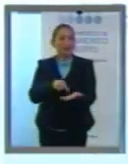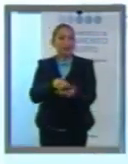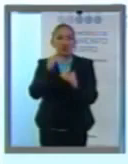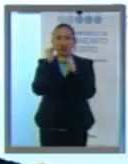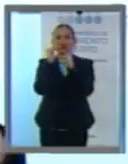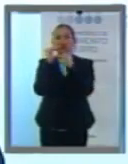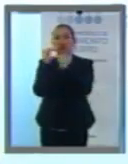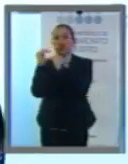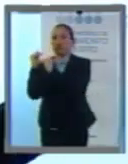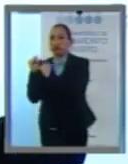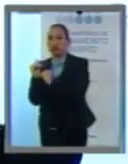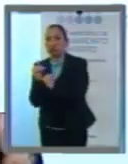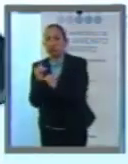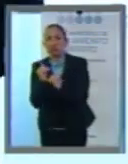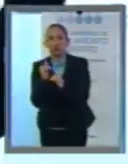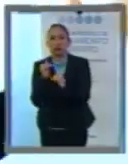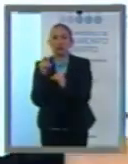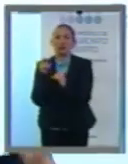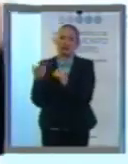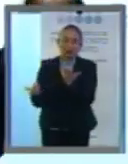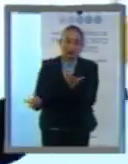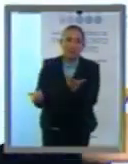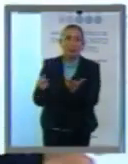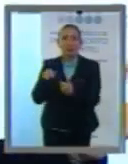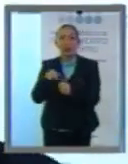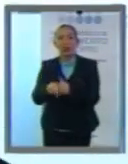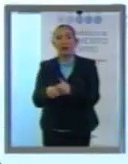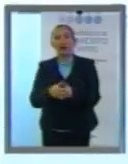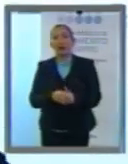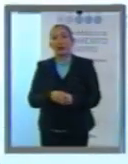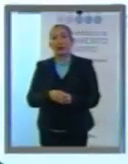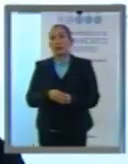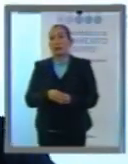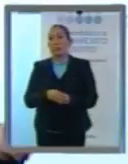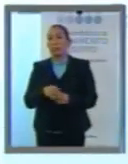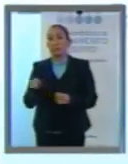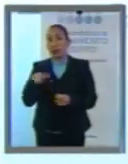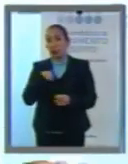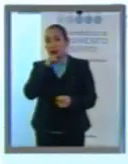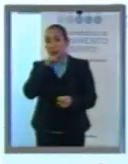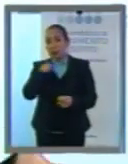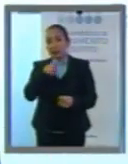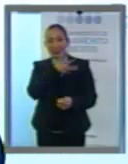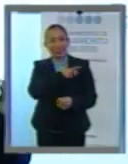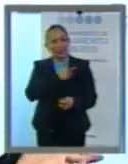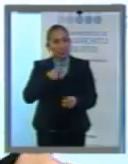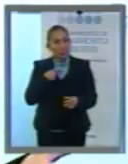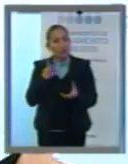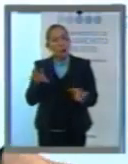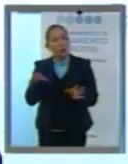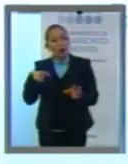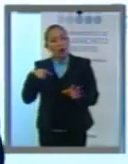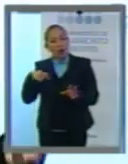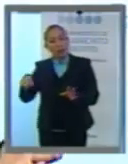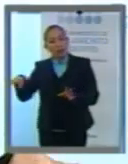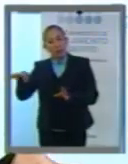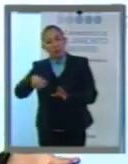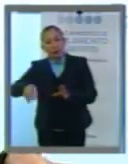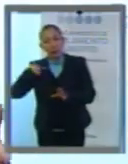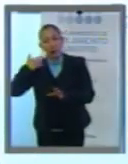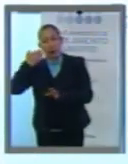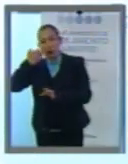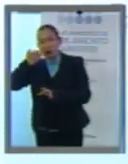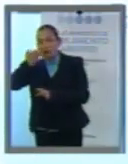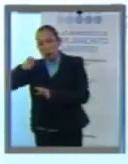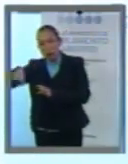empezar. Claro, aquí los debates van a ser, pues reformemos, reformemos y reformemos, ¿no? Pero allá también tendremos que aportar desde la academia, pues elementos